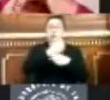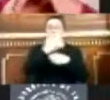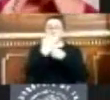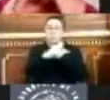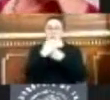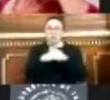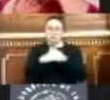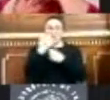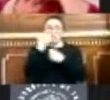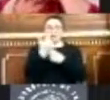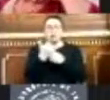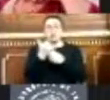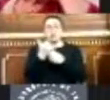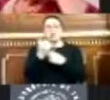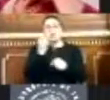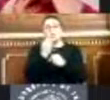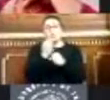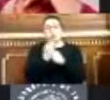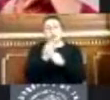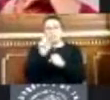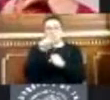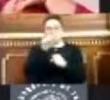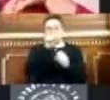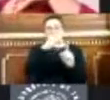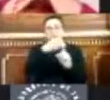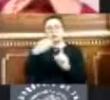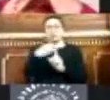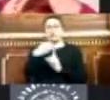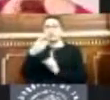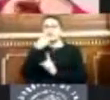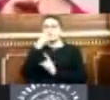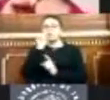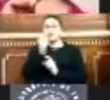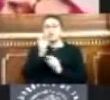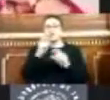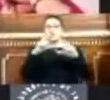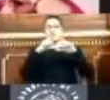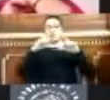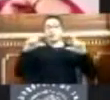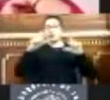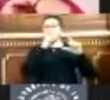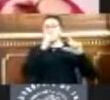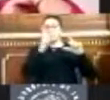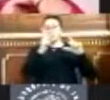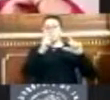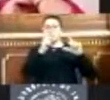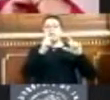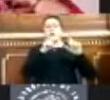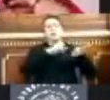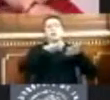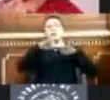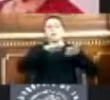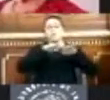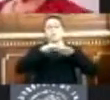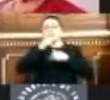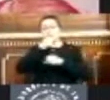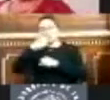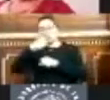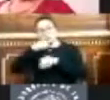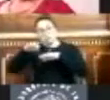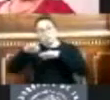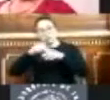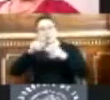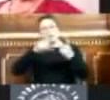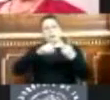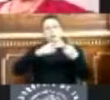las cuales en este mismo orden consisten la definición de periodista y colaborador periodístico, las calidades de protección con base